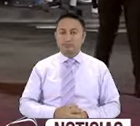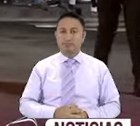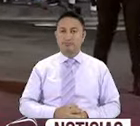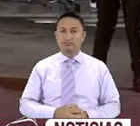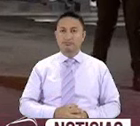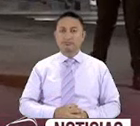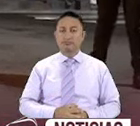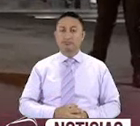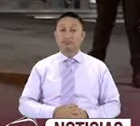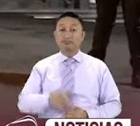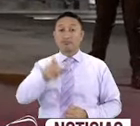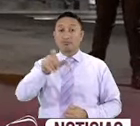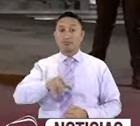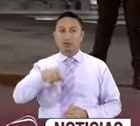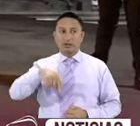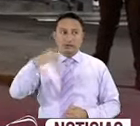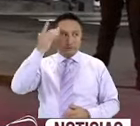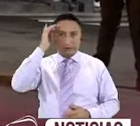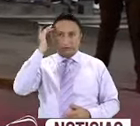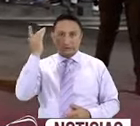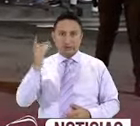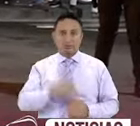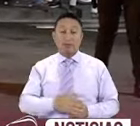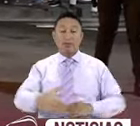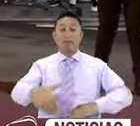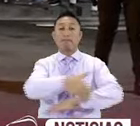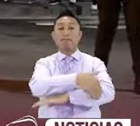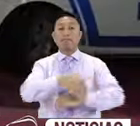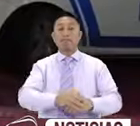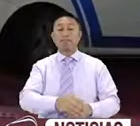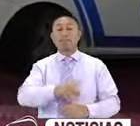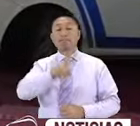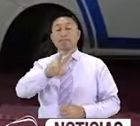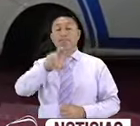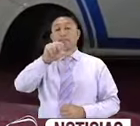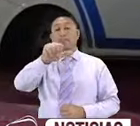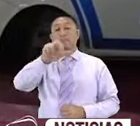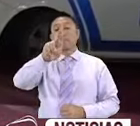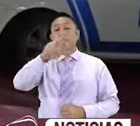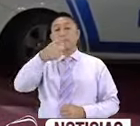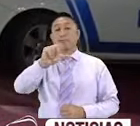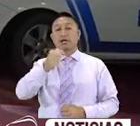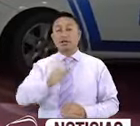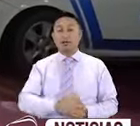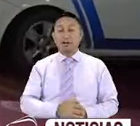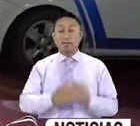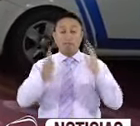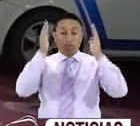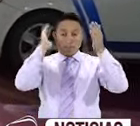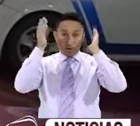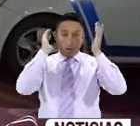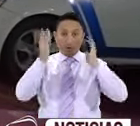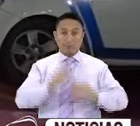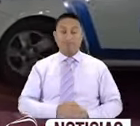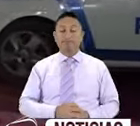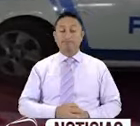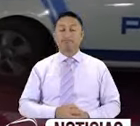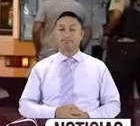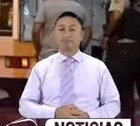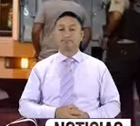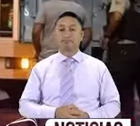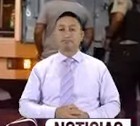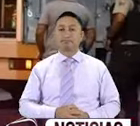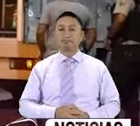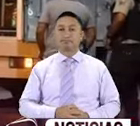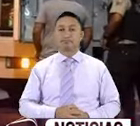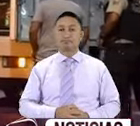alarmaron a los habitantes de la avenida Vargas Machuca y Martín Icaza en Babahoyo, provincia de Los Ríos. Estas